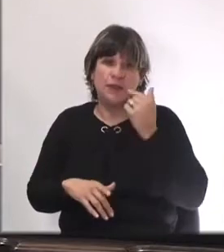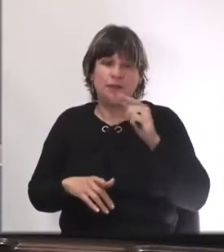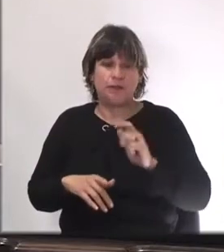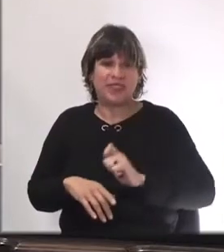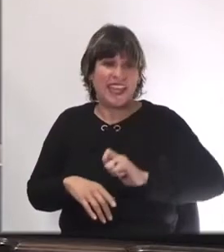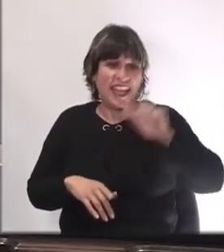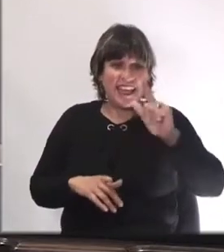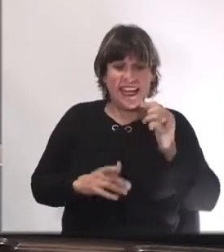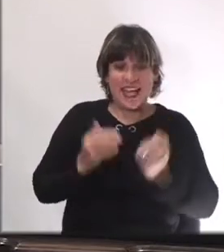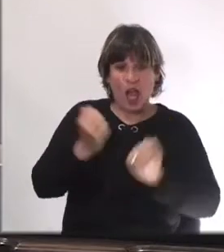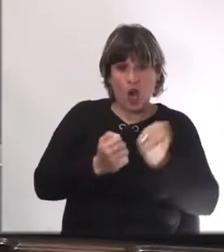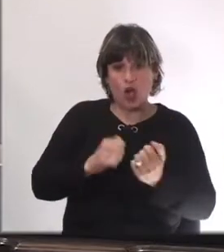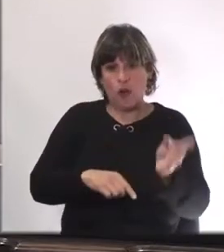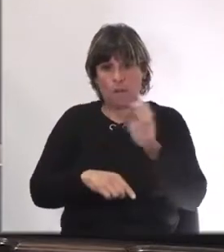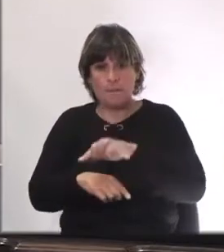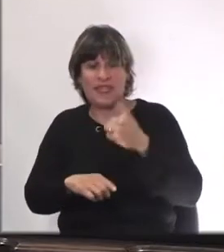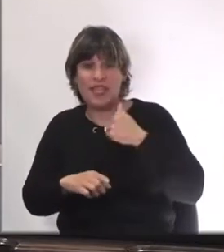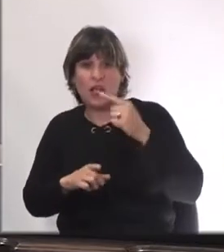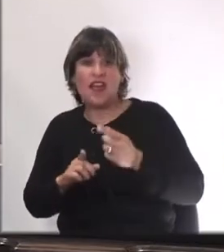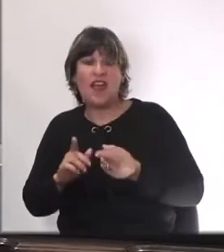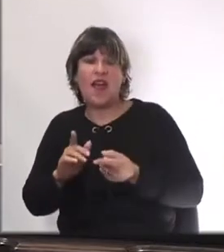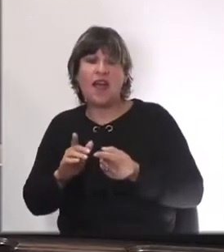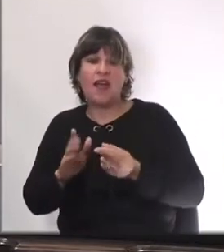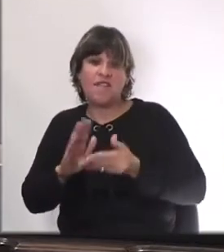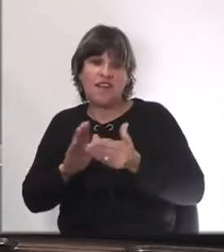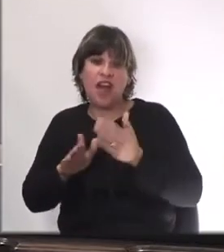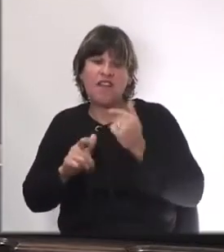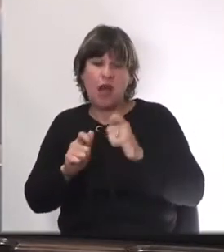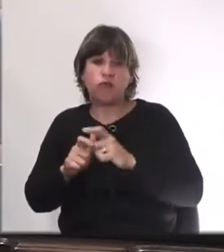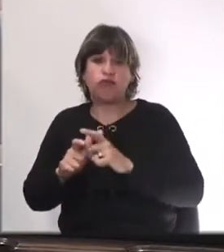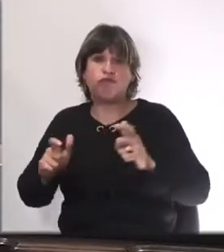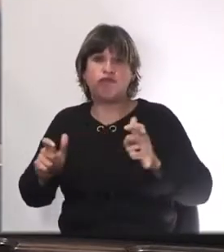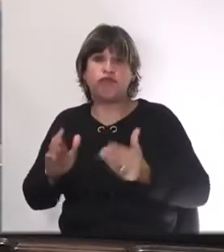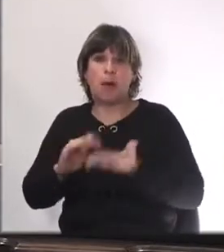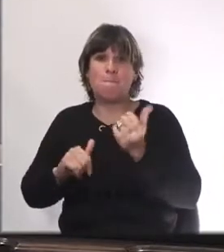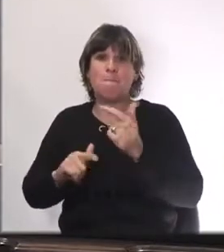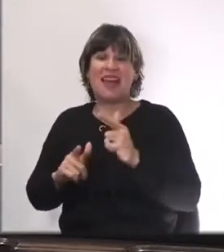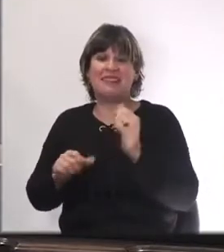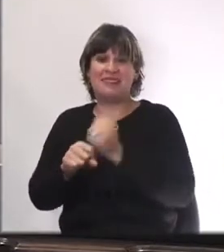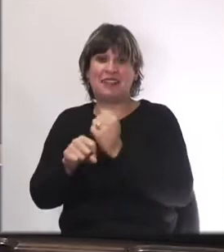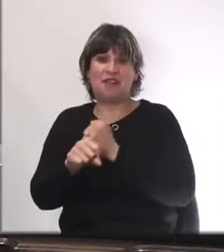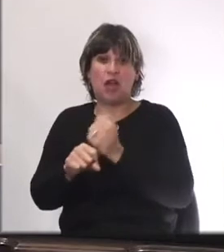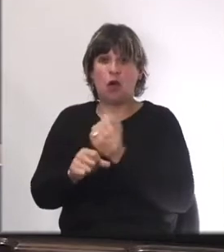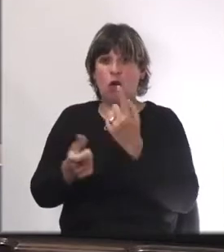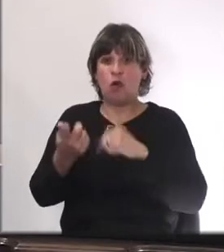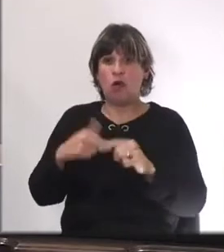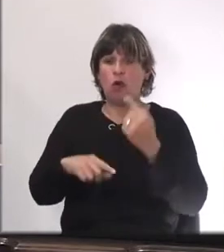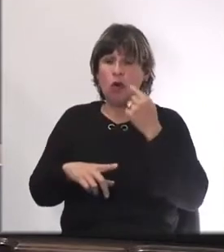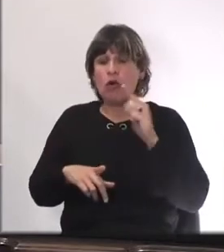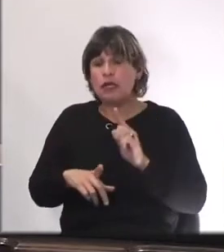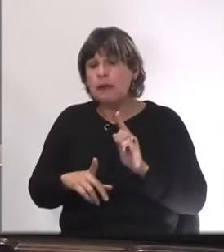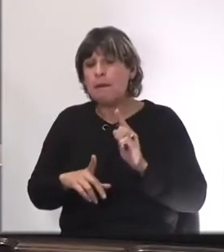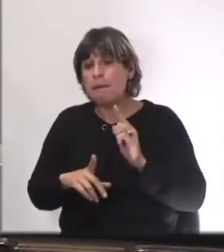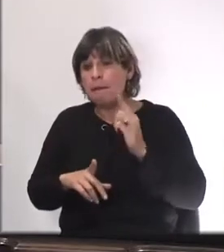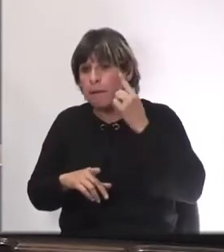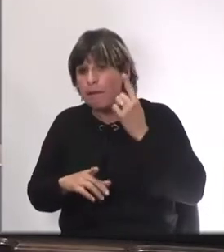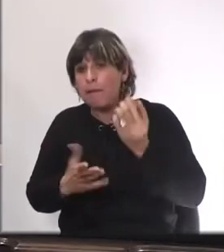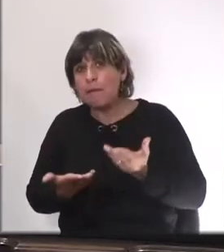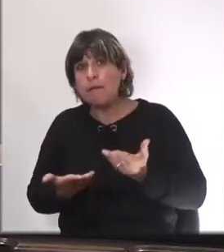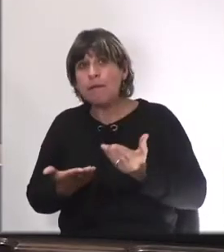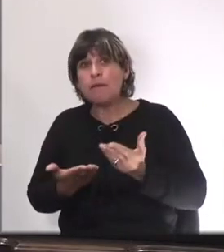la economía, va a generarse más empleo en la rendición de cuentas del que se pensaba que se iba